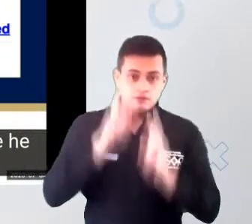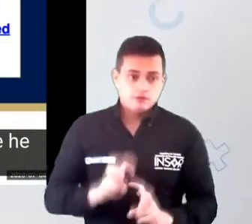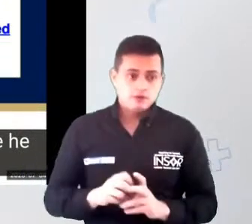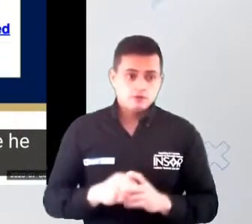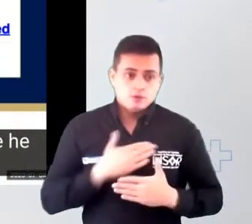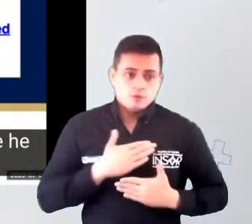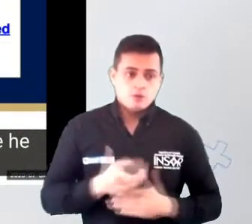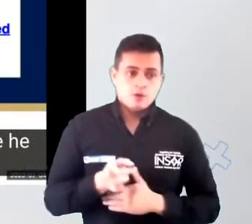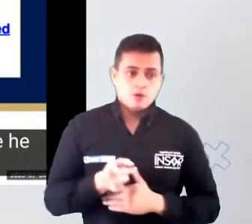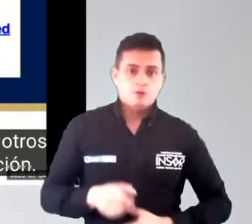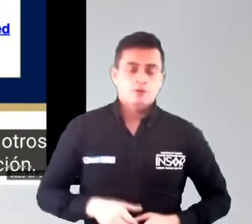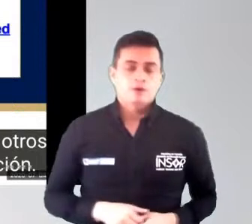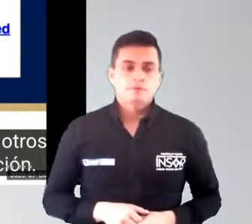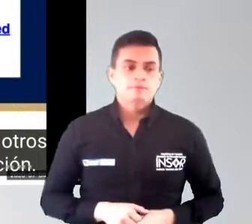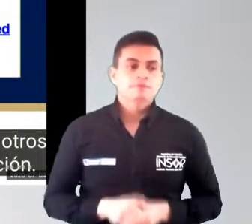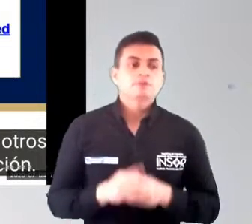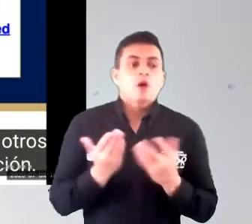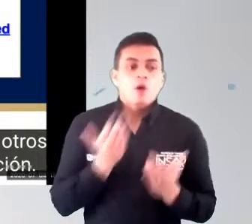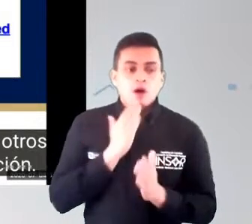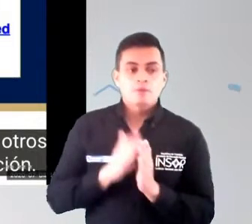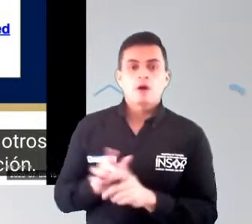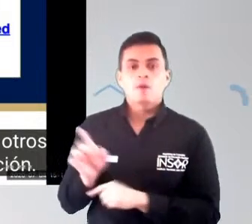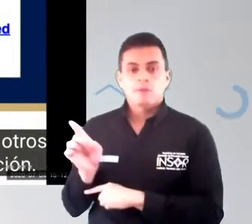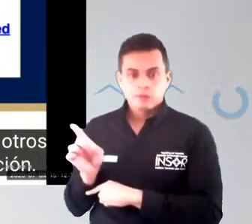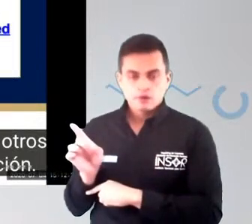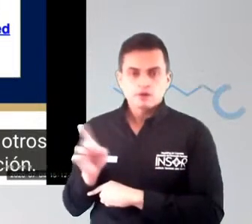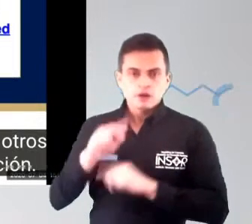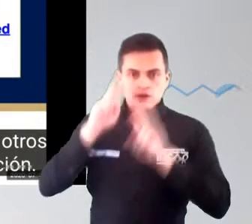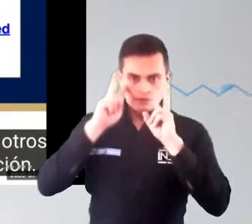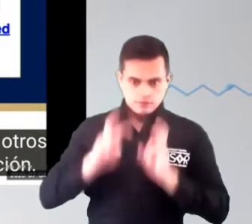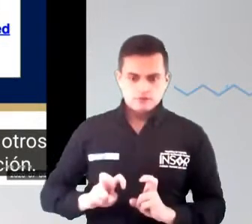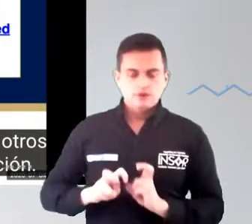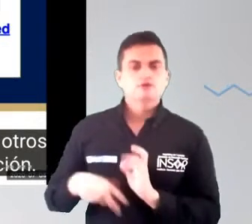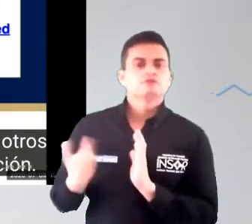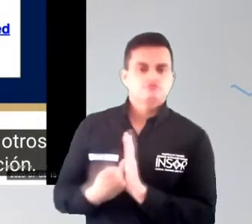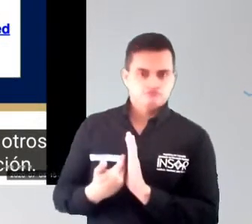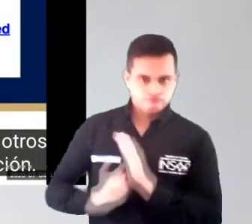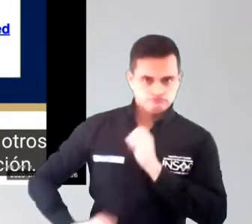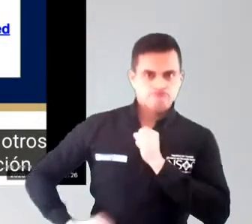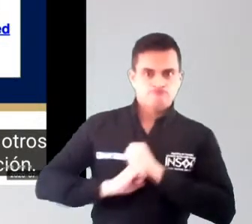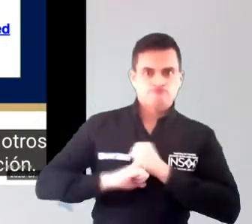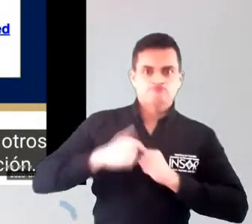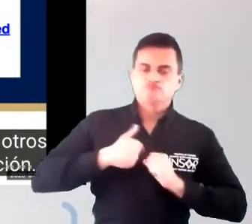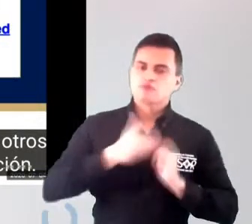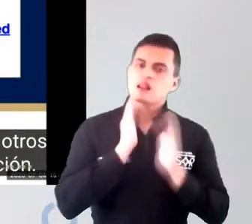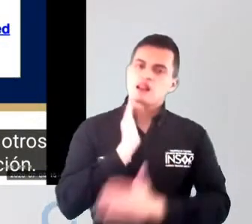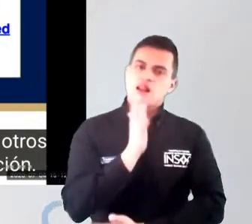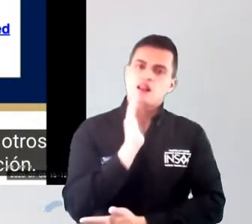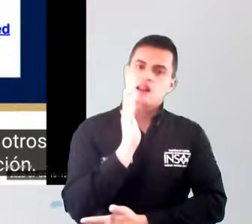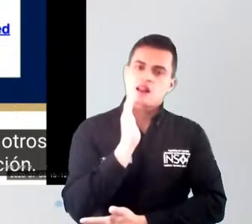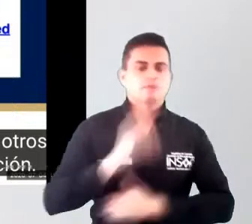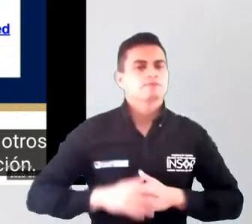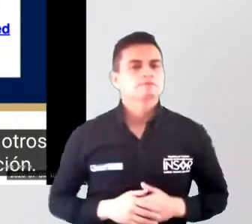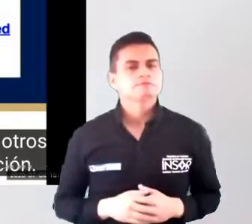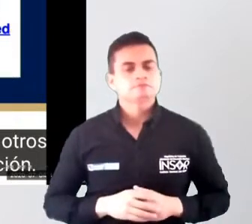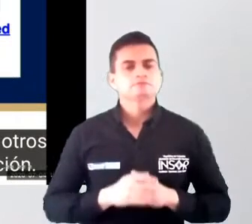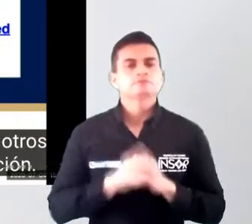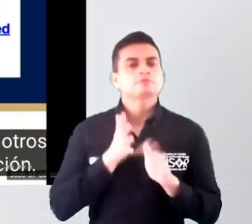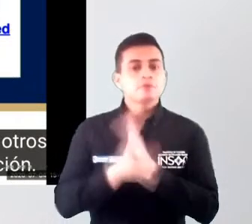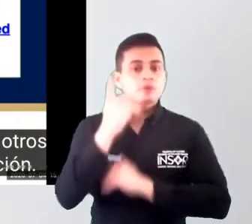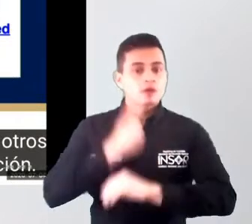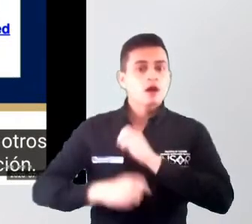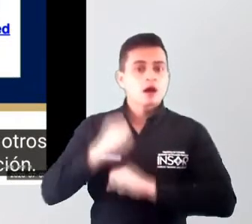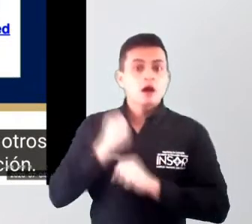Allí puede ir a leer sobre la investigación que respalda estas ideas de lo que he hablado. El año pasado creamos un libro en